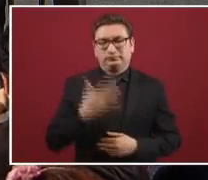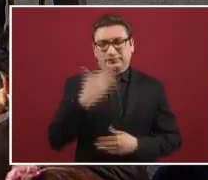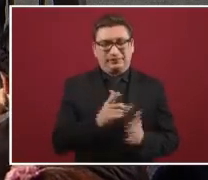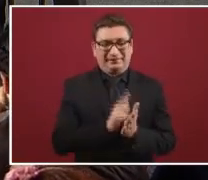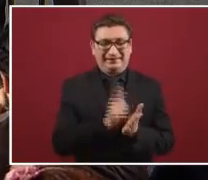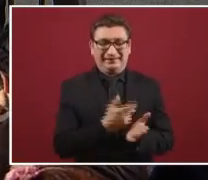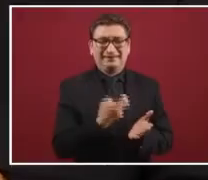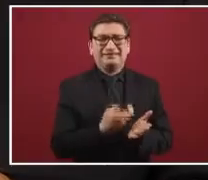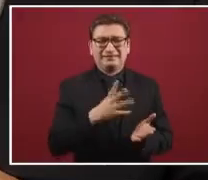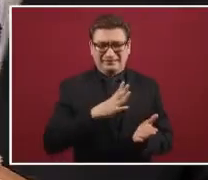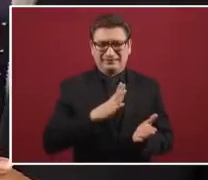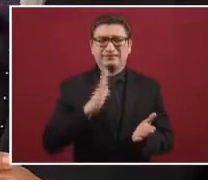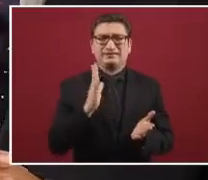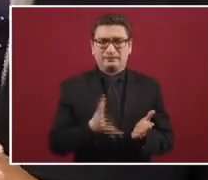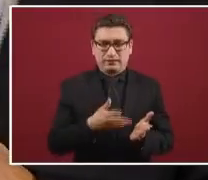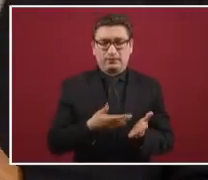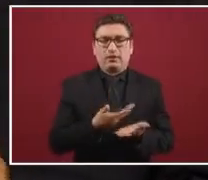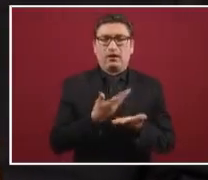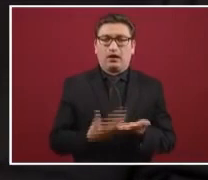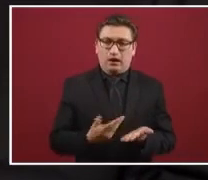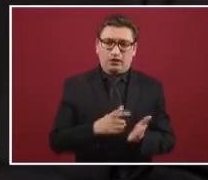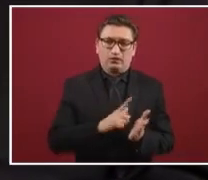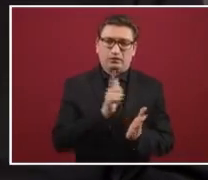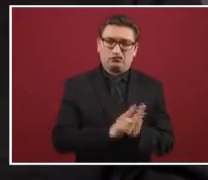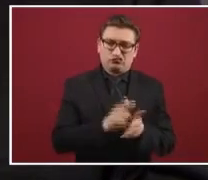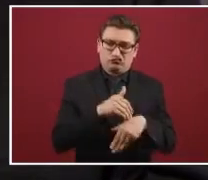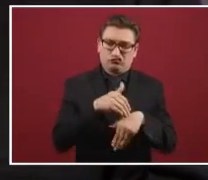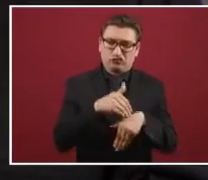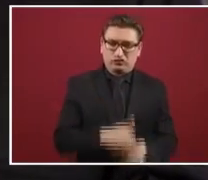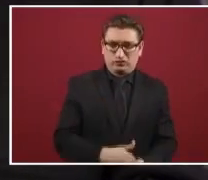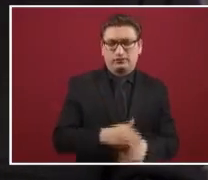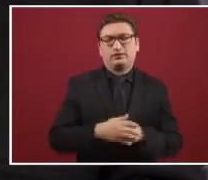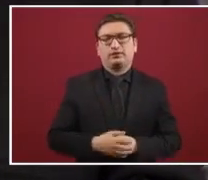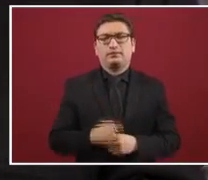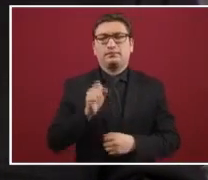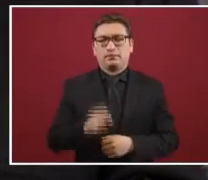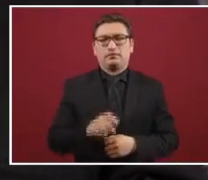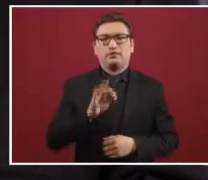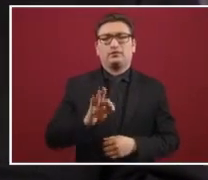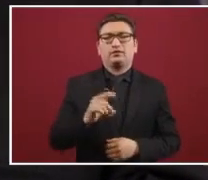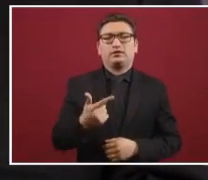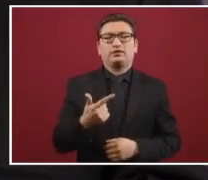se hizo realidad, de la Fiscalía General,